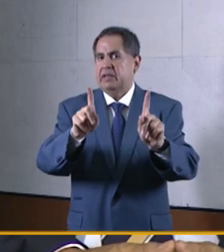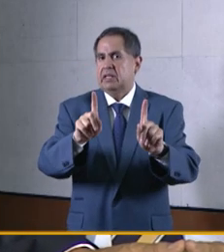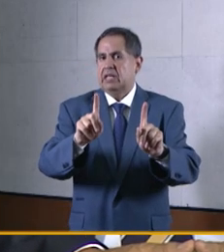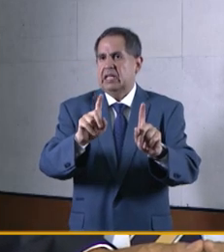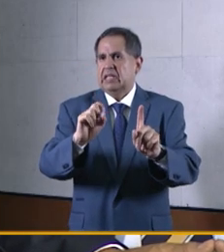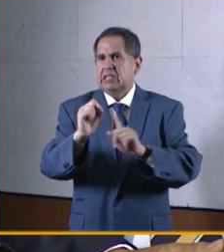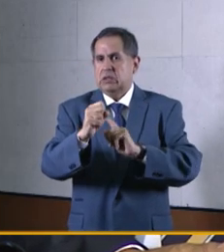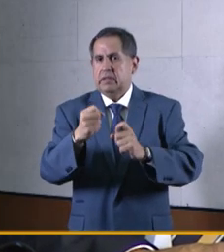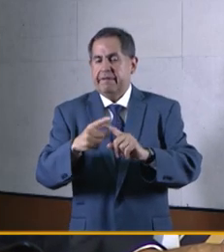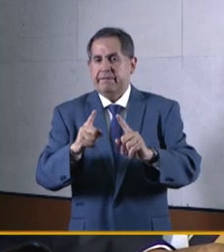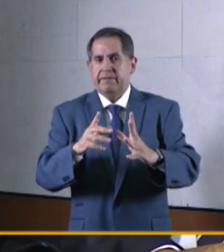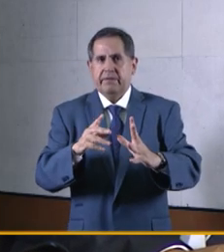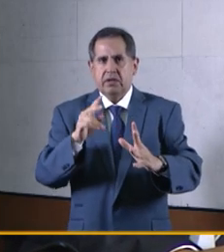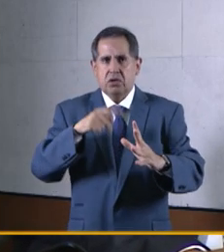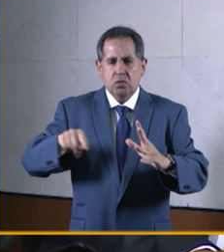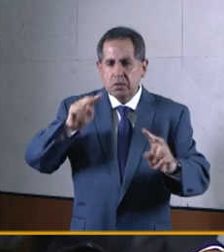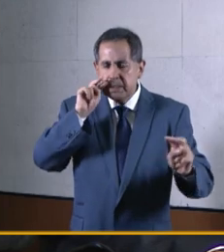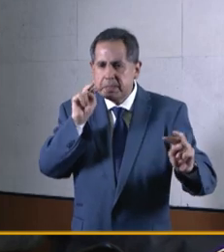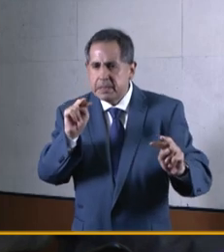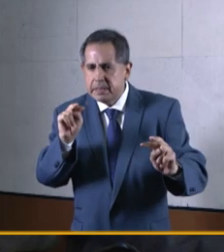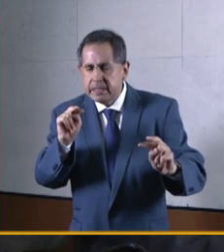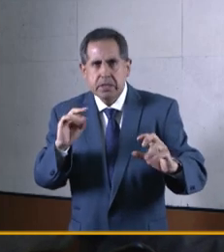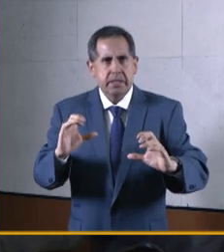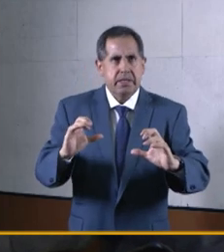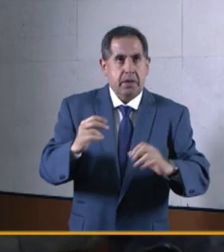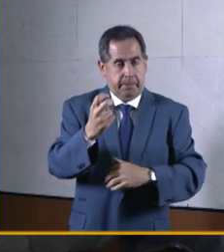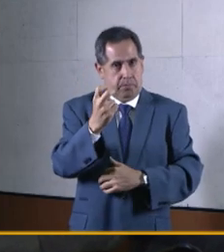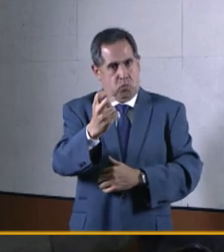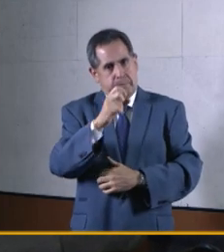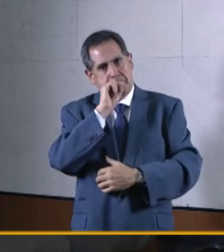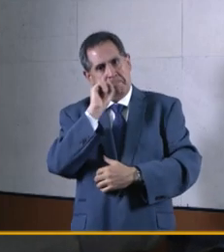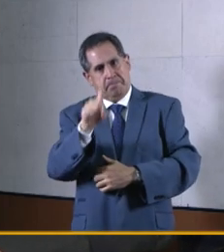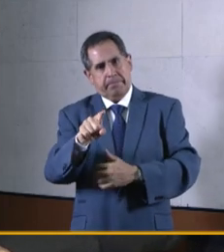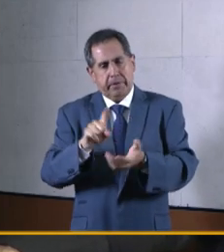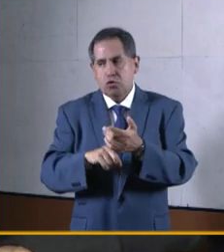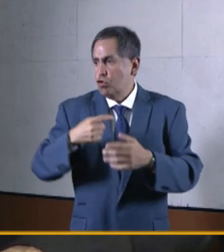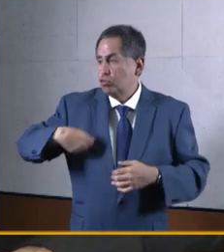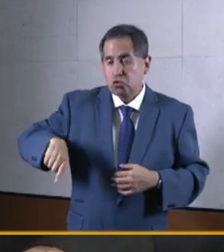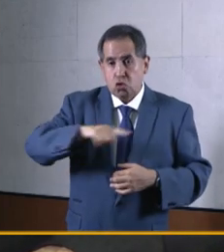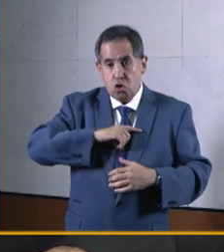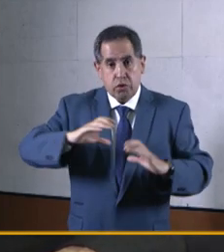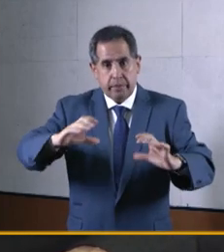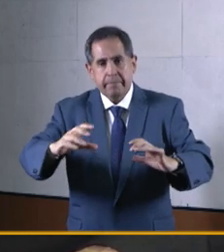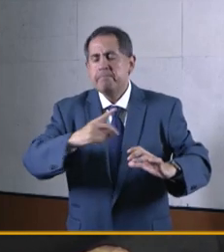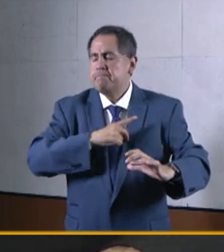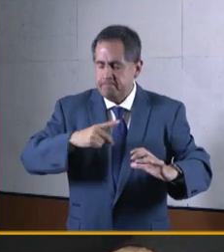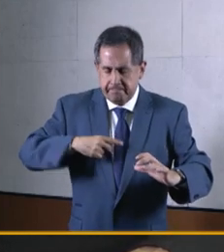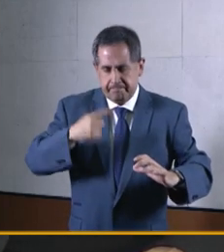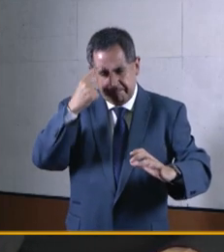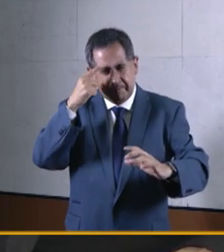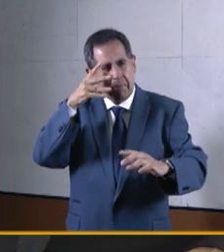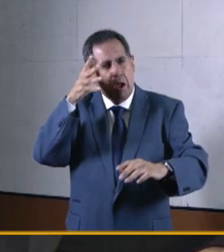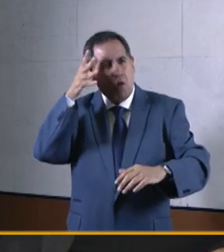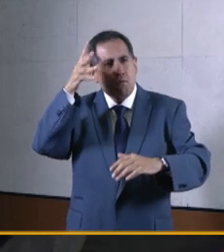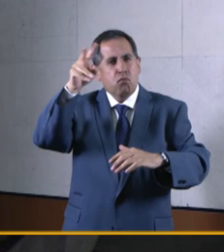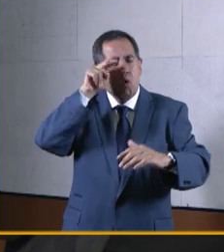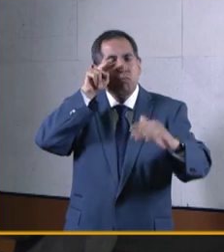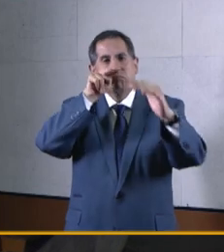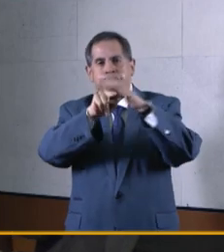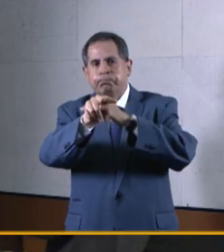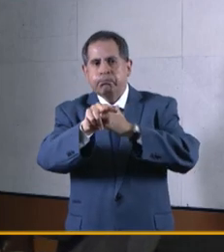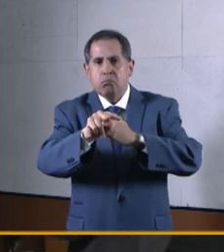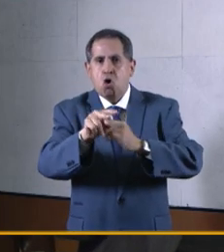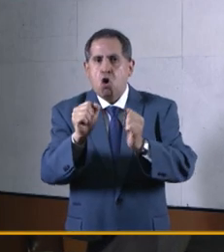miran y vigilan por eso también nosotros debemos mirar y